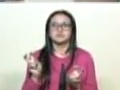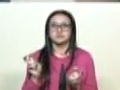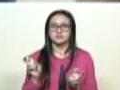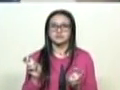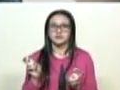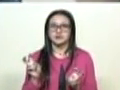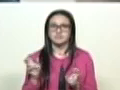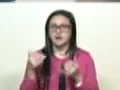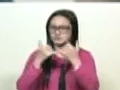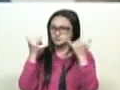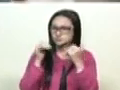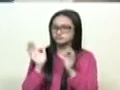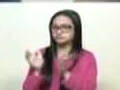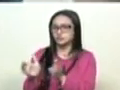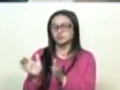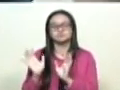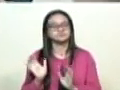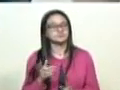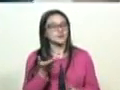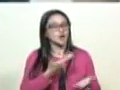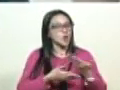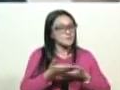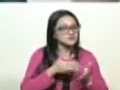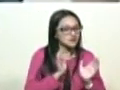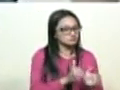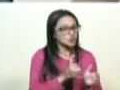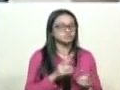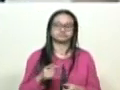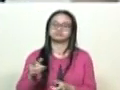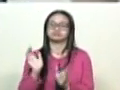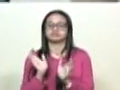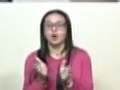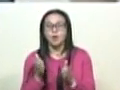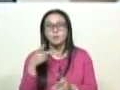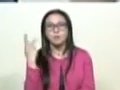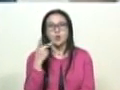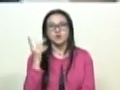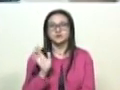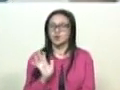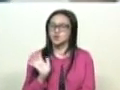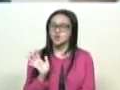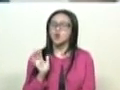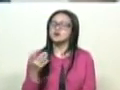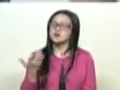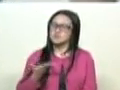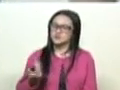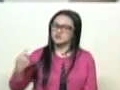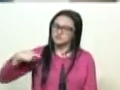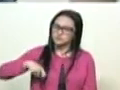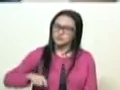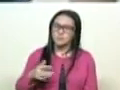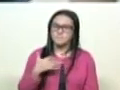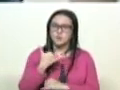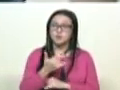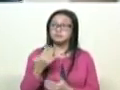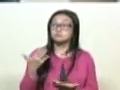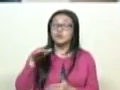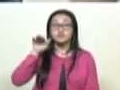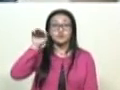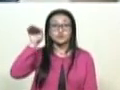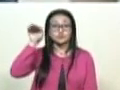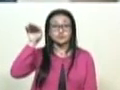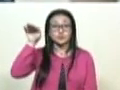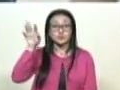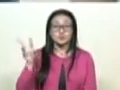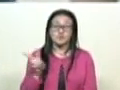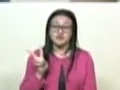en lo energético, o tal vez en lo comercial, otra vez en lo político, que hay importantes inversiones y hay importantes proyectos para el futuro, y como Venezuela,